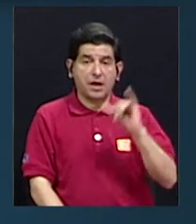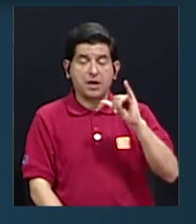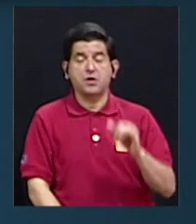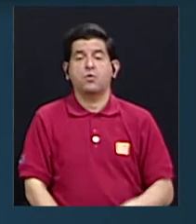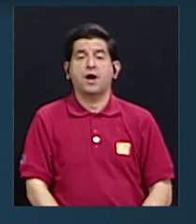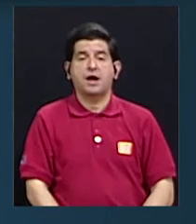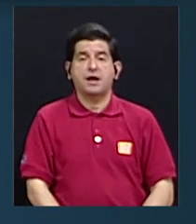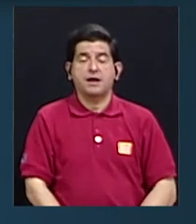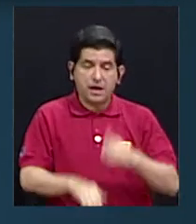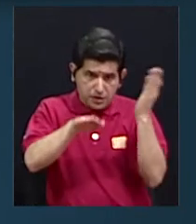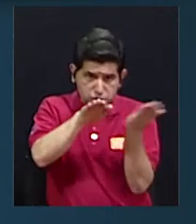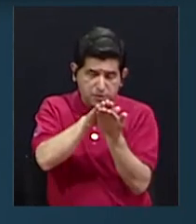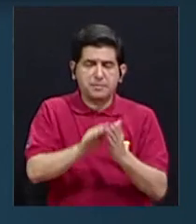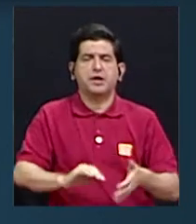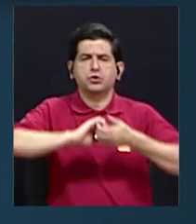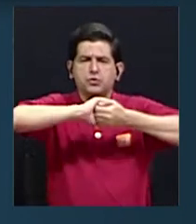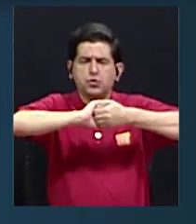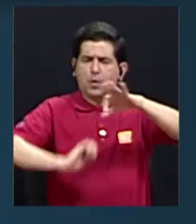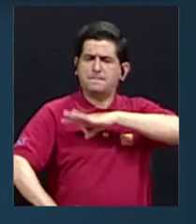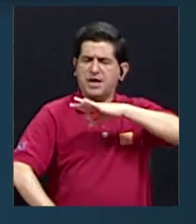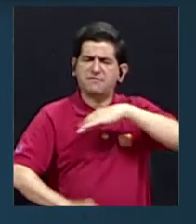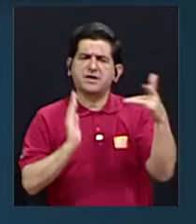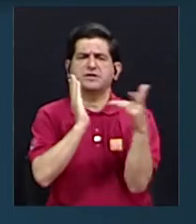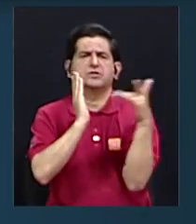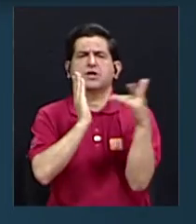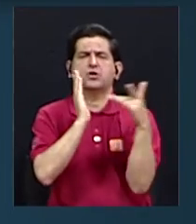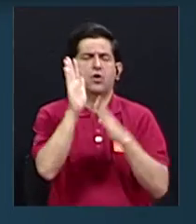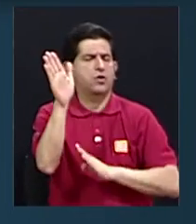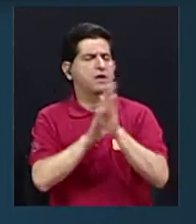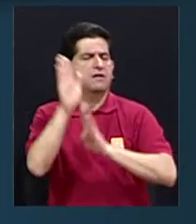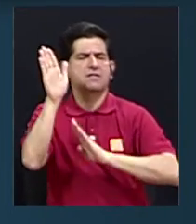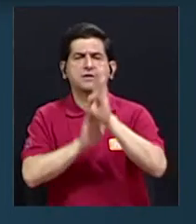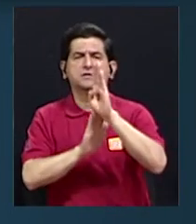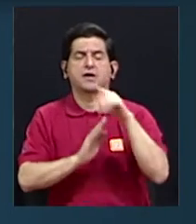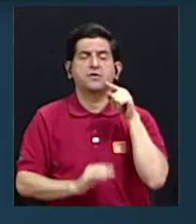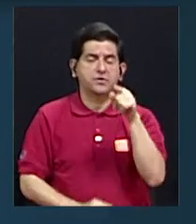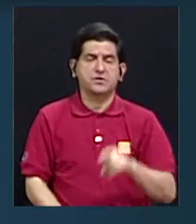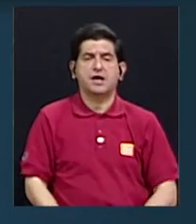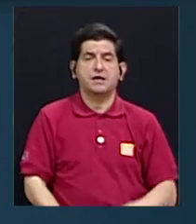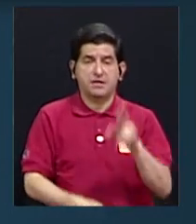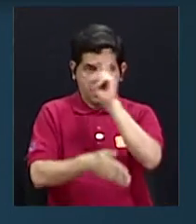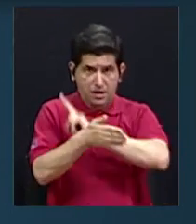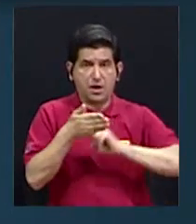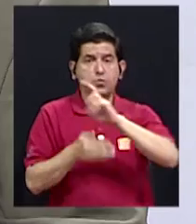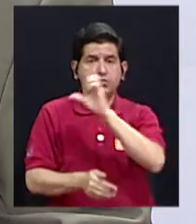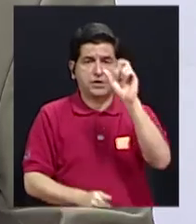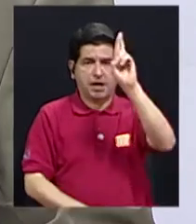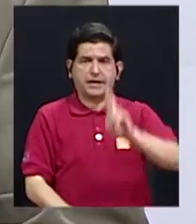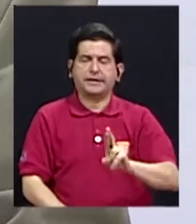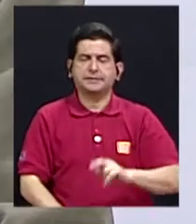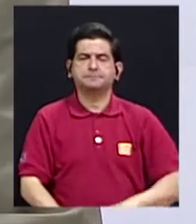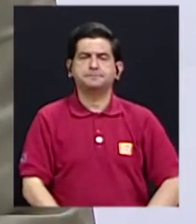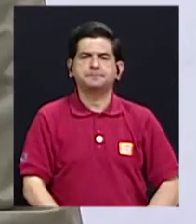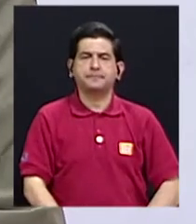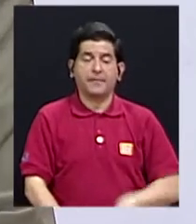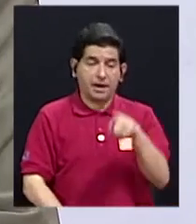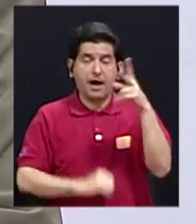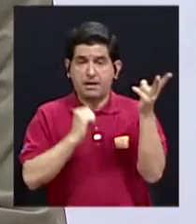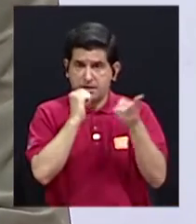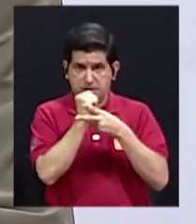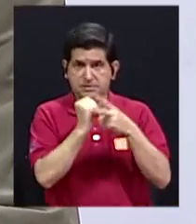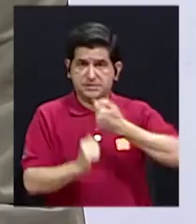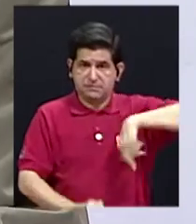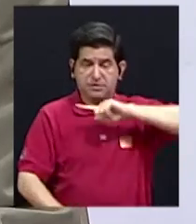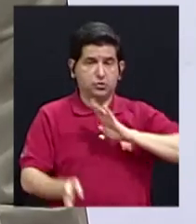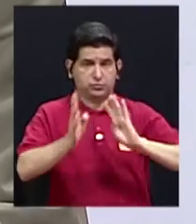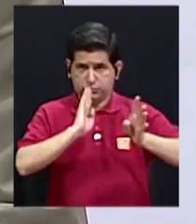suplemento crisol cooperativas se benefician con tecnología desarrollada en la universidad de costa rica en esta ocasión vamos